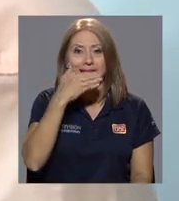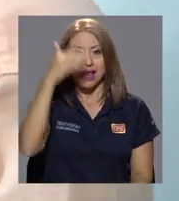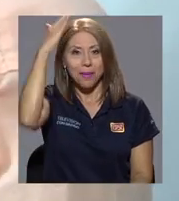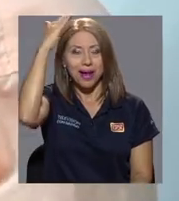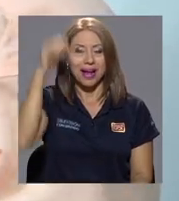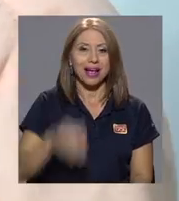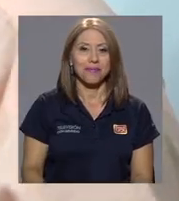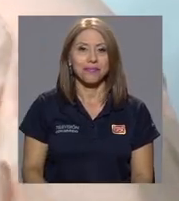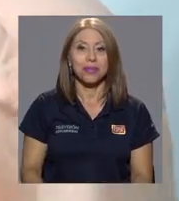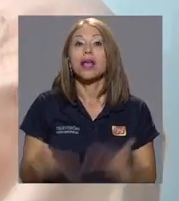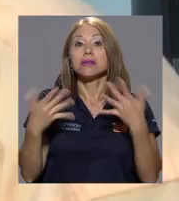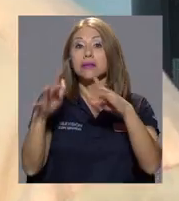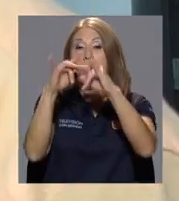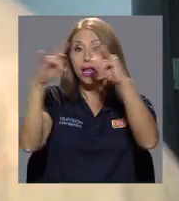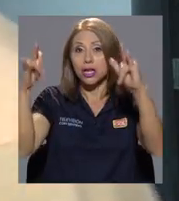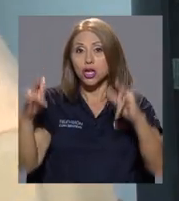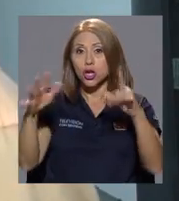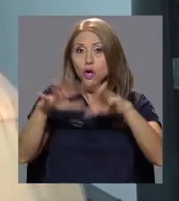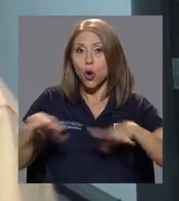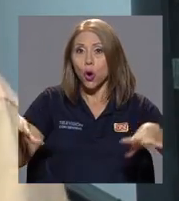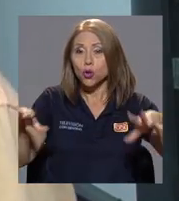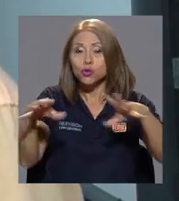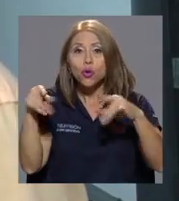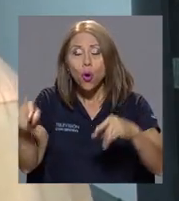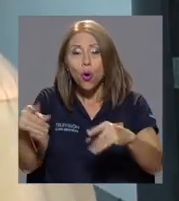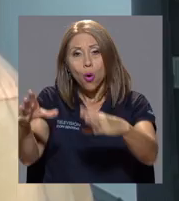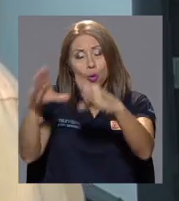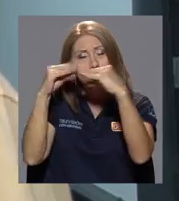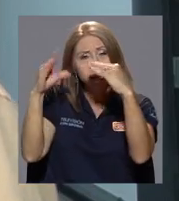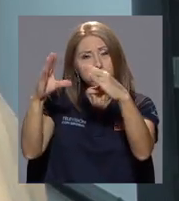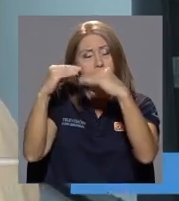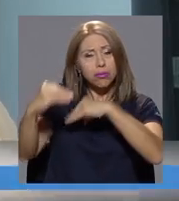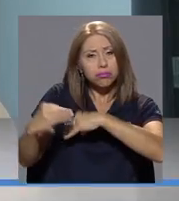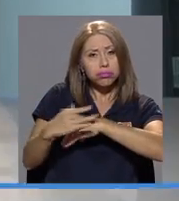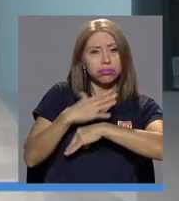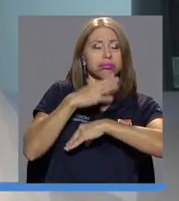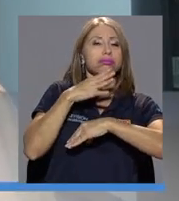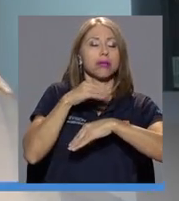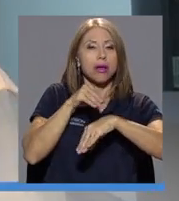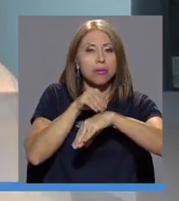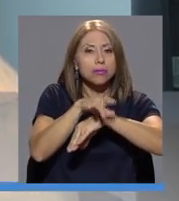Kiosco nos ha dado en asesoría de derecho, en asesoría